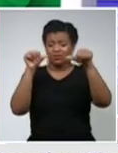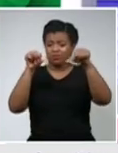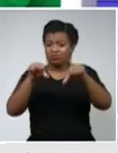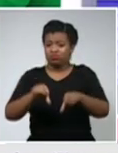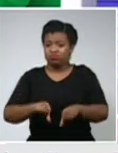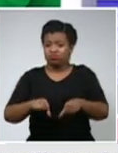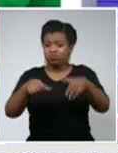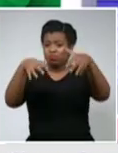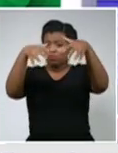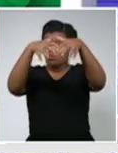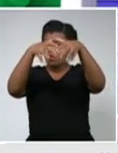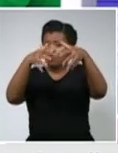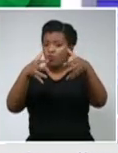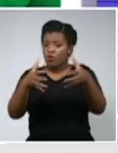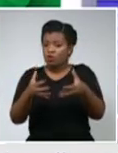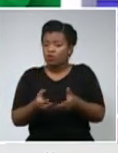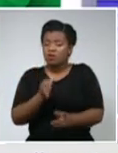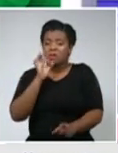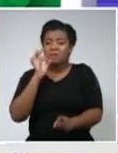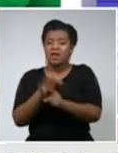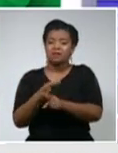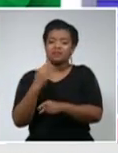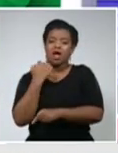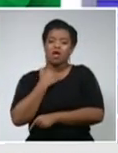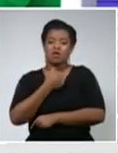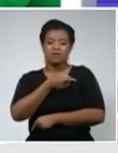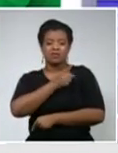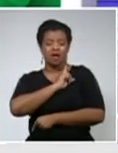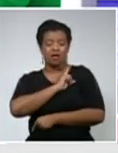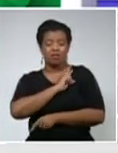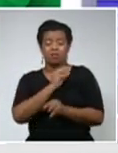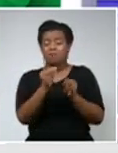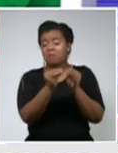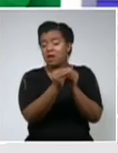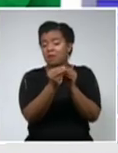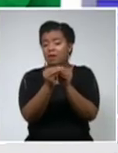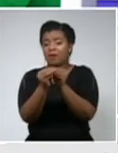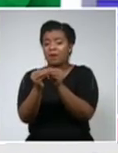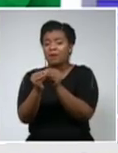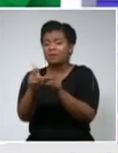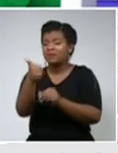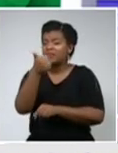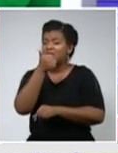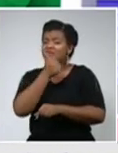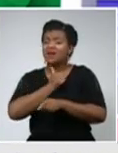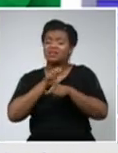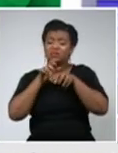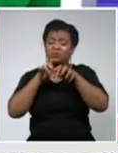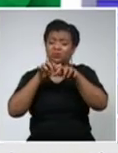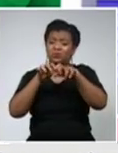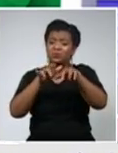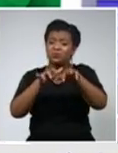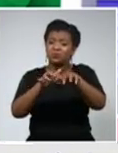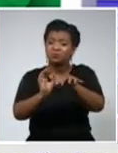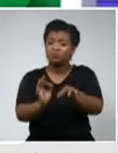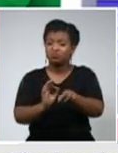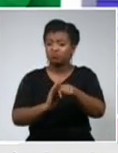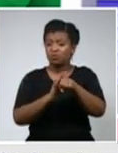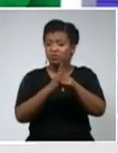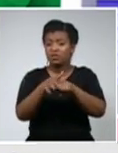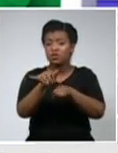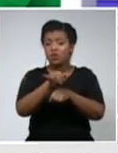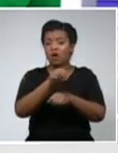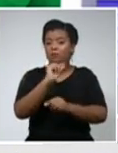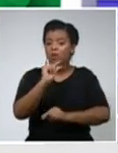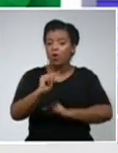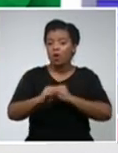pasado. Elevada contagiosidad, que también se evalúan la presencia de las nuevas cepas que